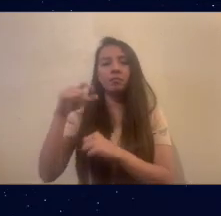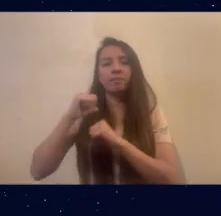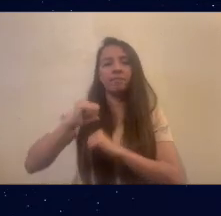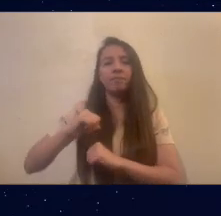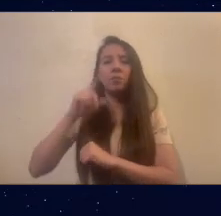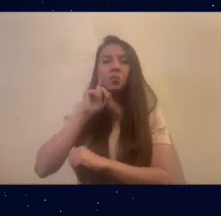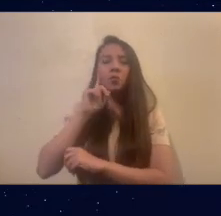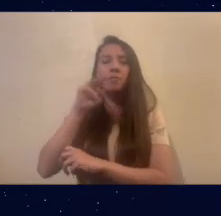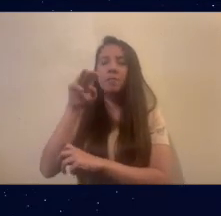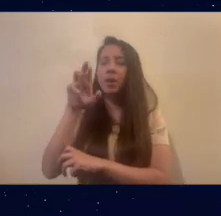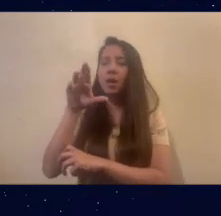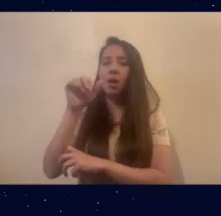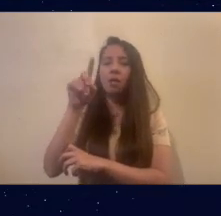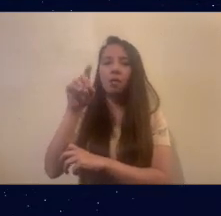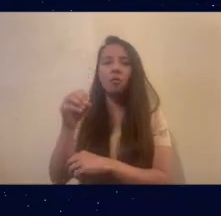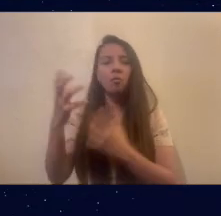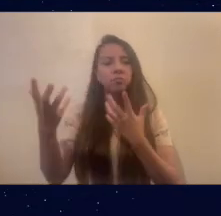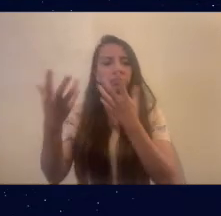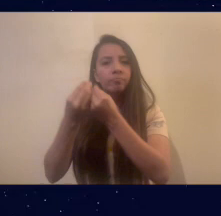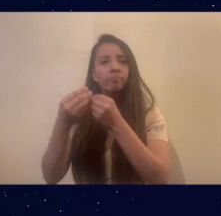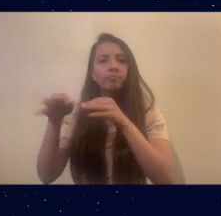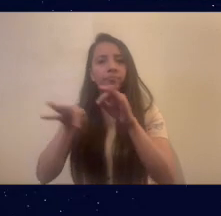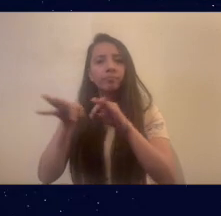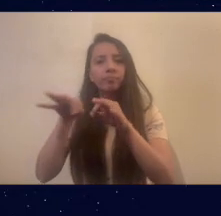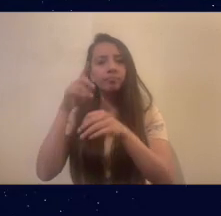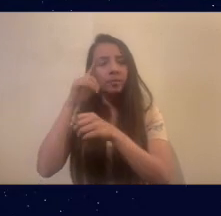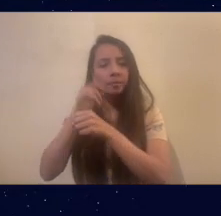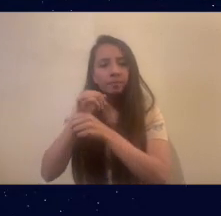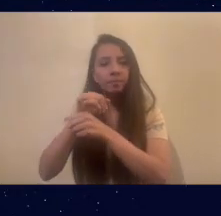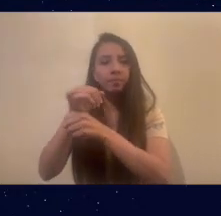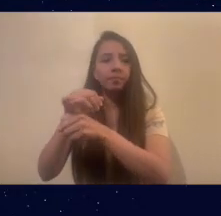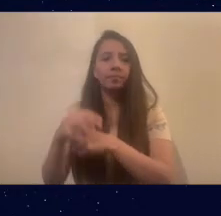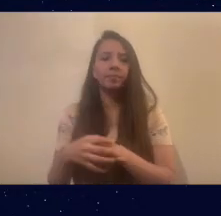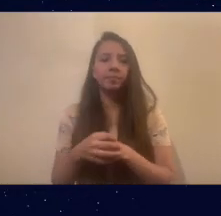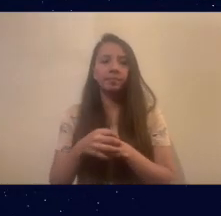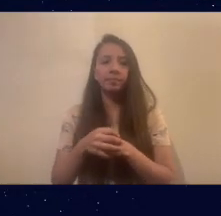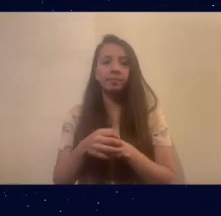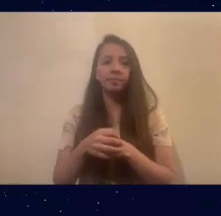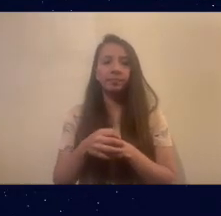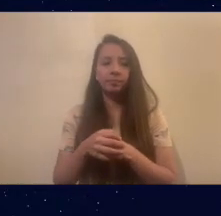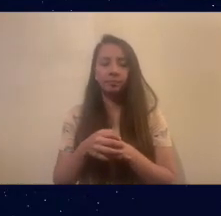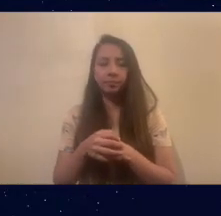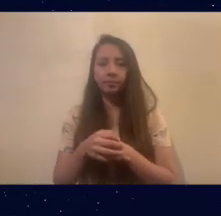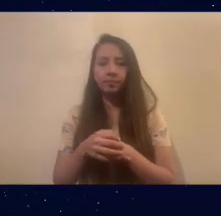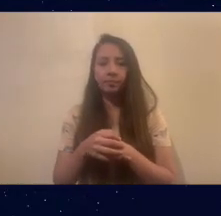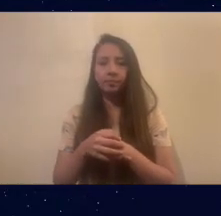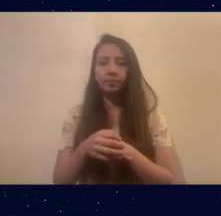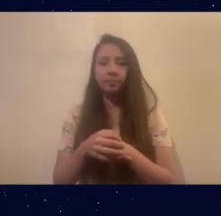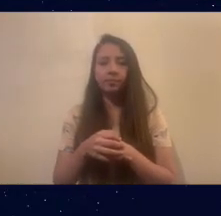Inés Mercado, con el asunto de la quinoa.